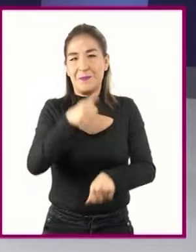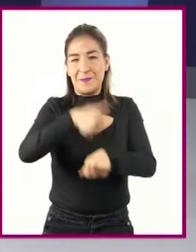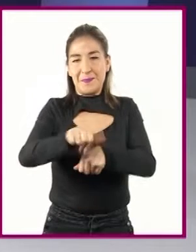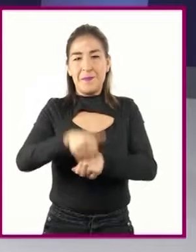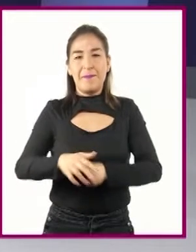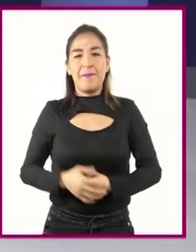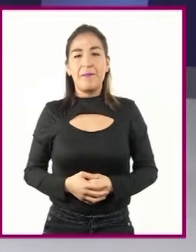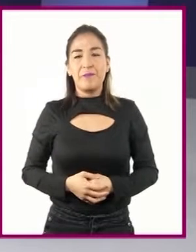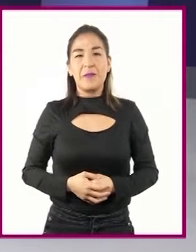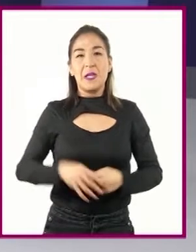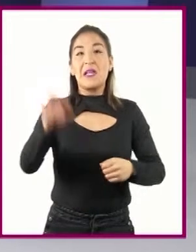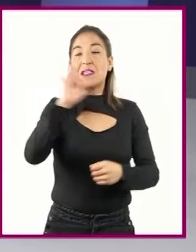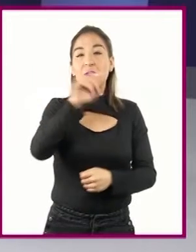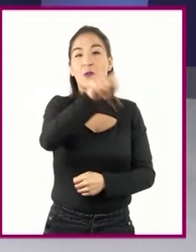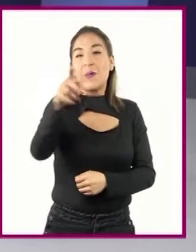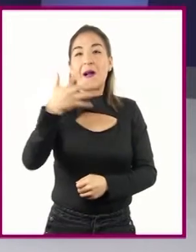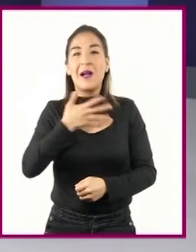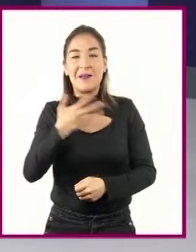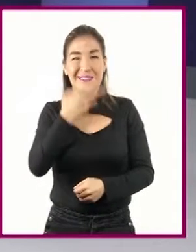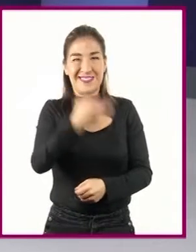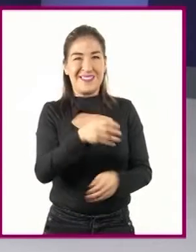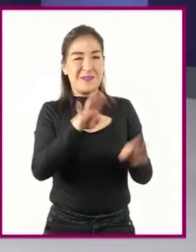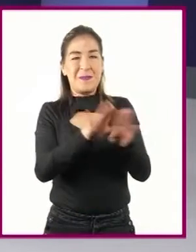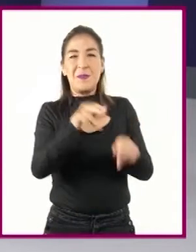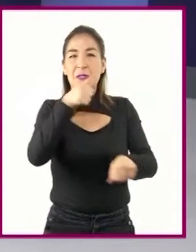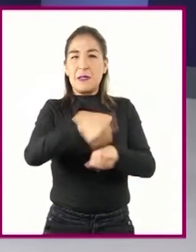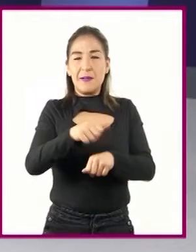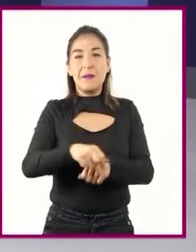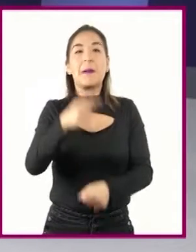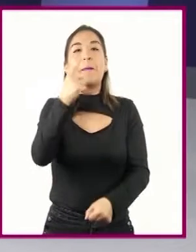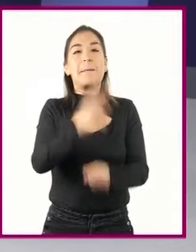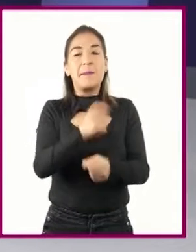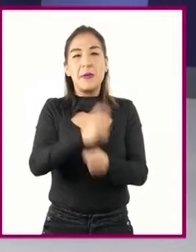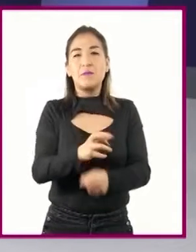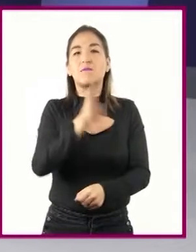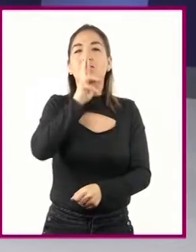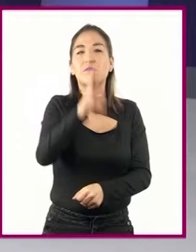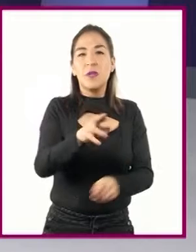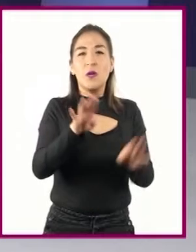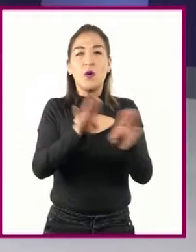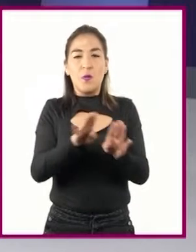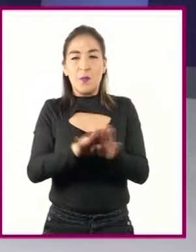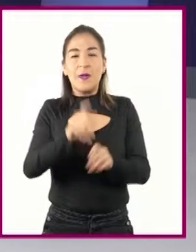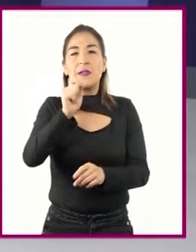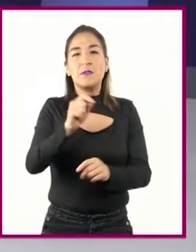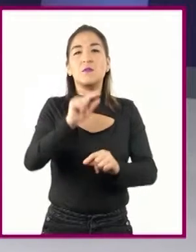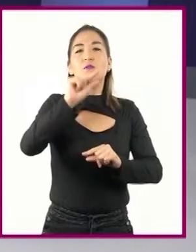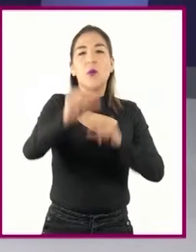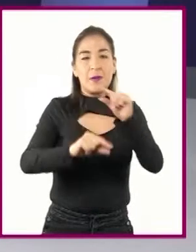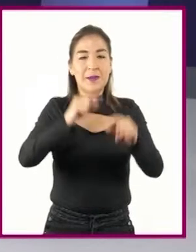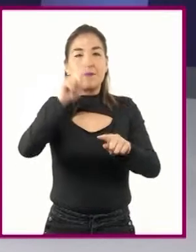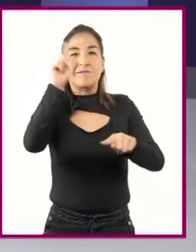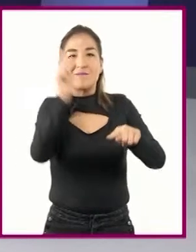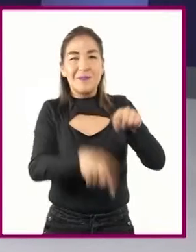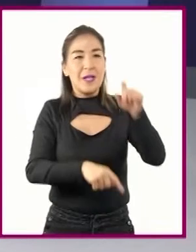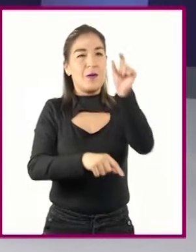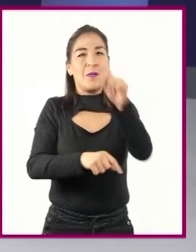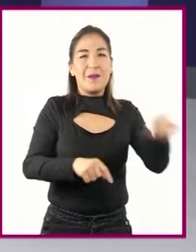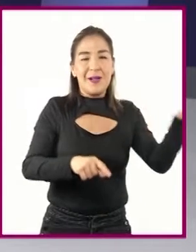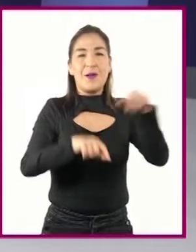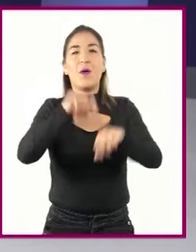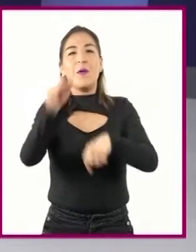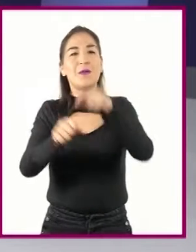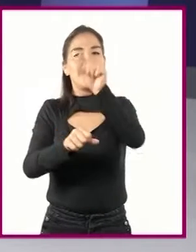recuerdo que en caso de tener estos símbolos, hemos de resolver las operaciones de manera que tenemos que irlos eliminando uno a